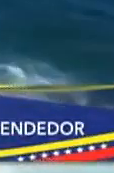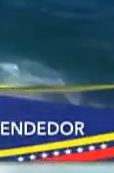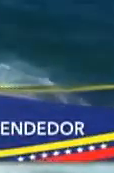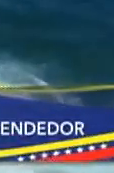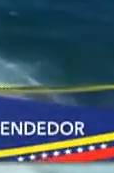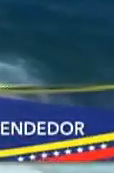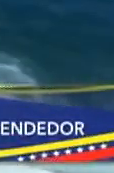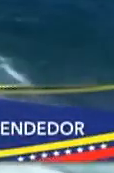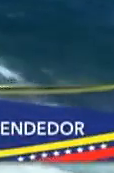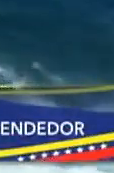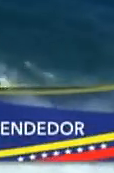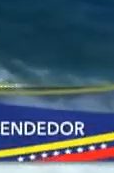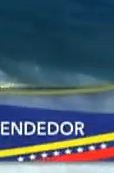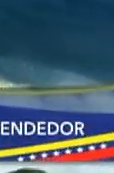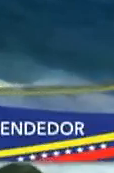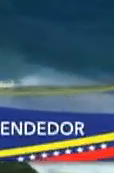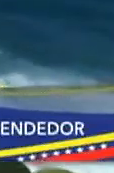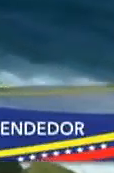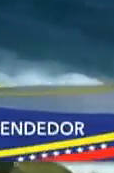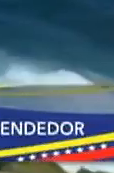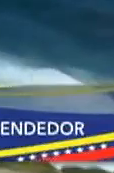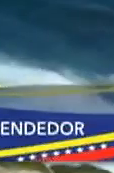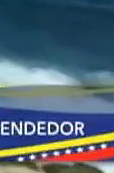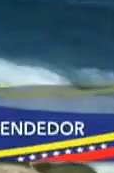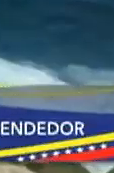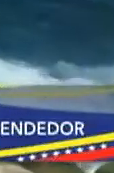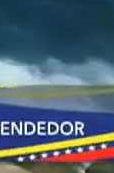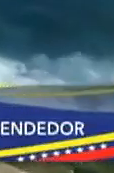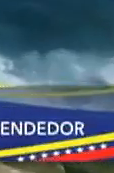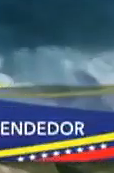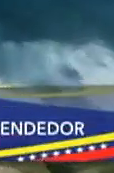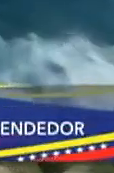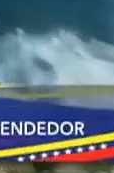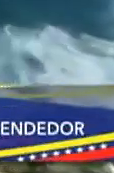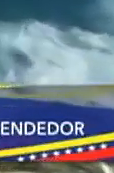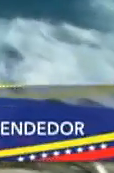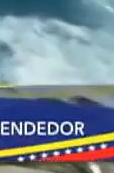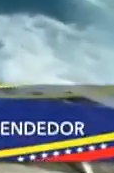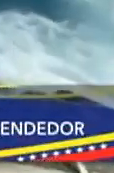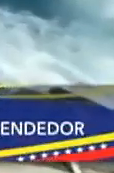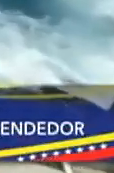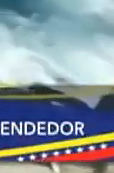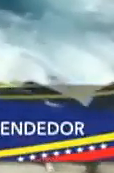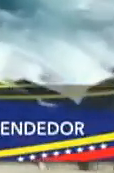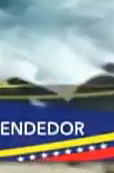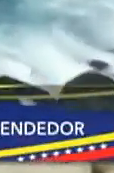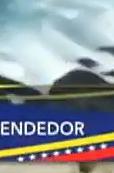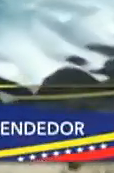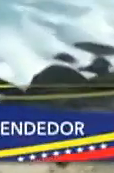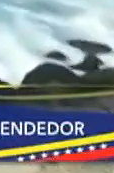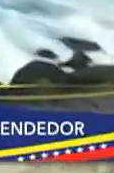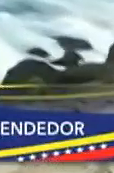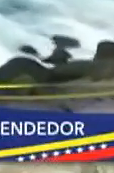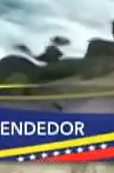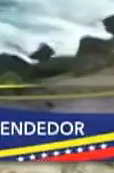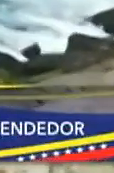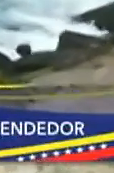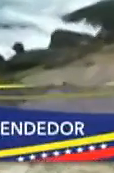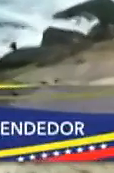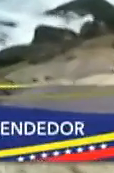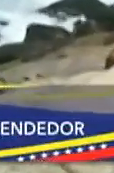el funcionamiento de este motor, la banca nacional, como lo dijo el presidente de la República, Nicolás Maduro Moros, en el año 2021,